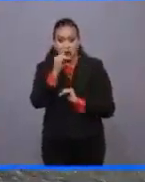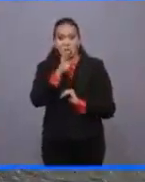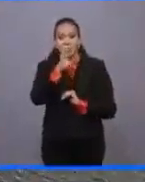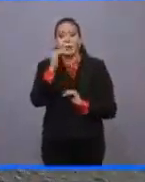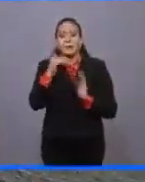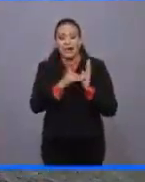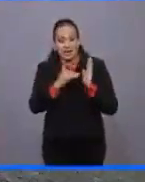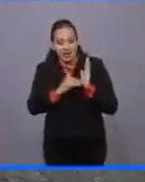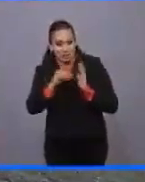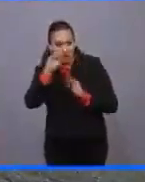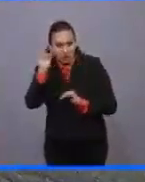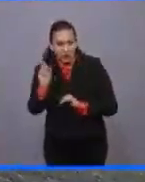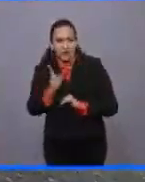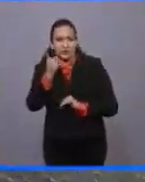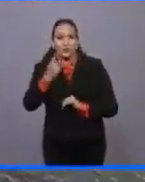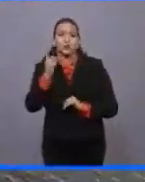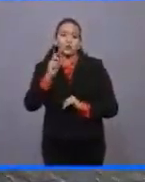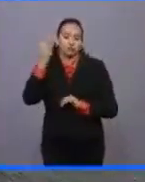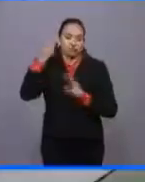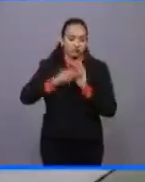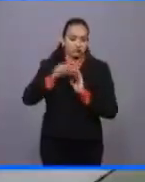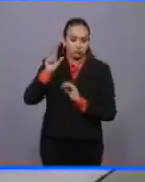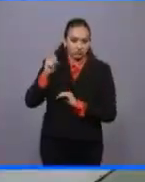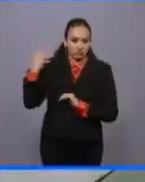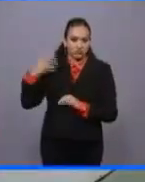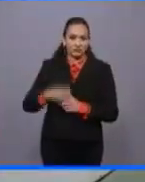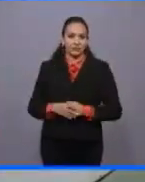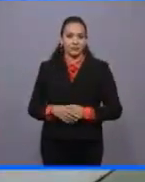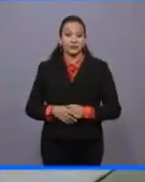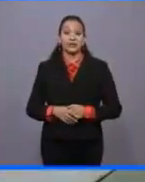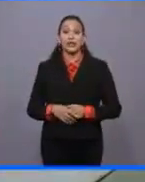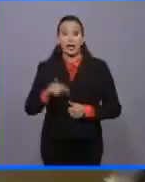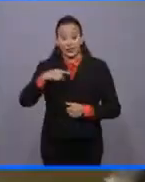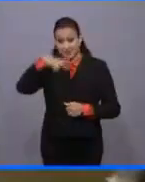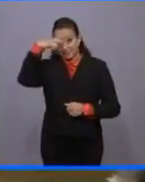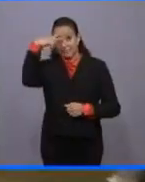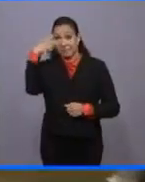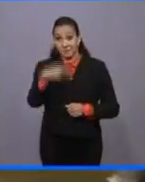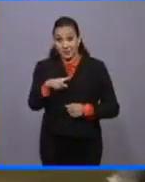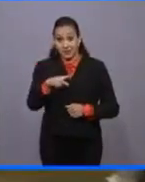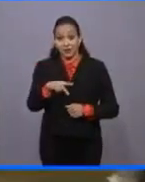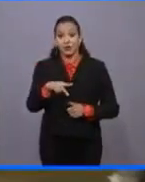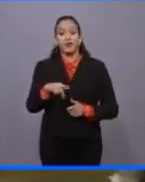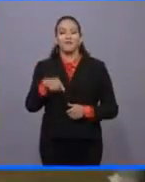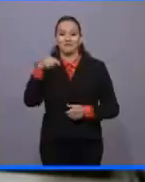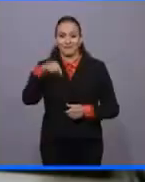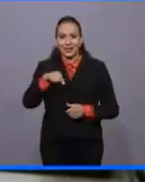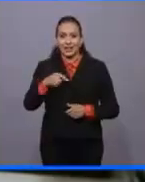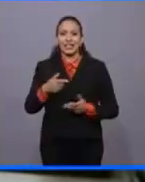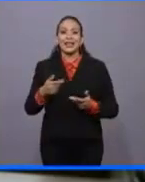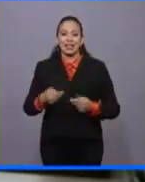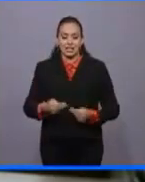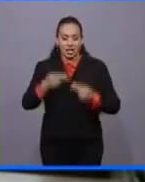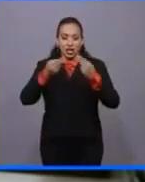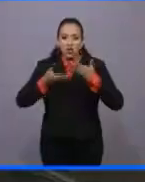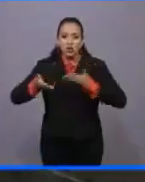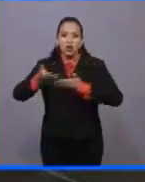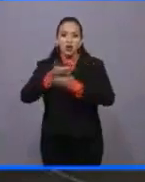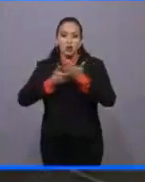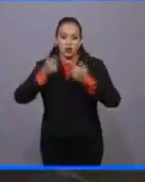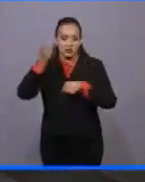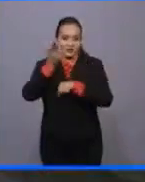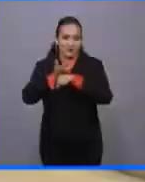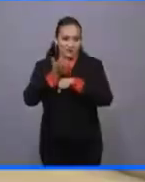839.9 mil millones de dólares en 2024, siendo nuestro país el principal socio comercial de la